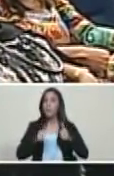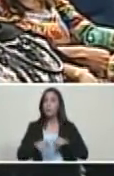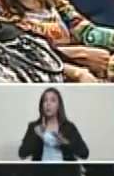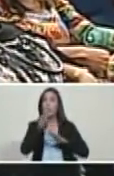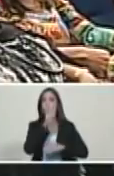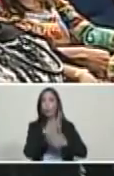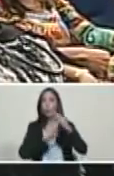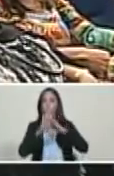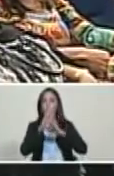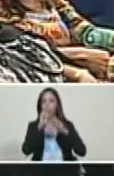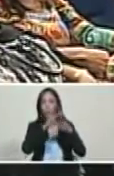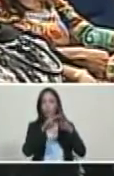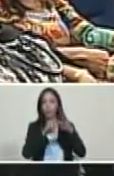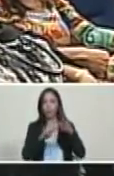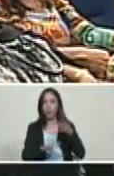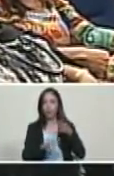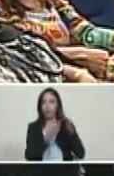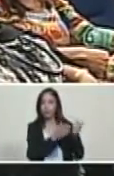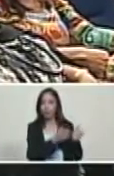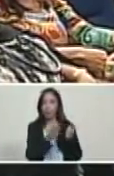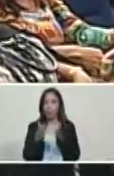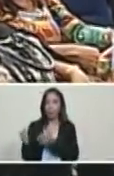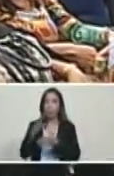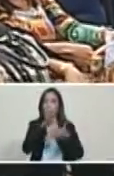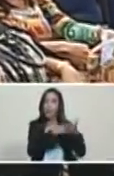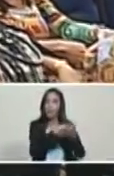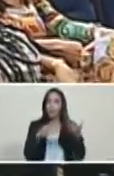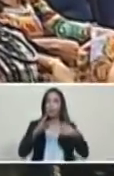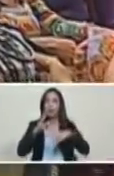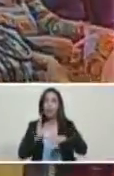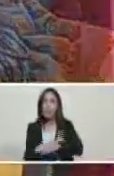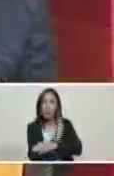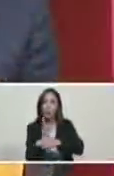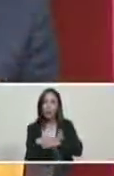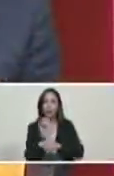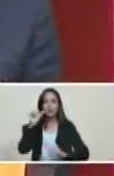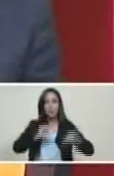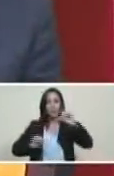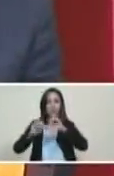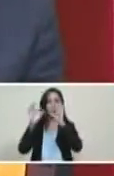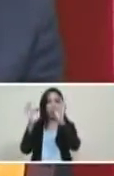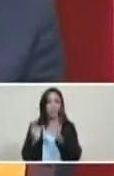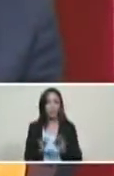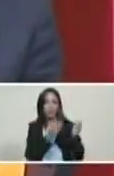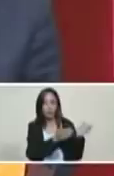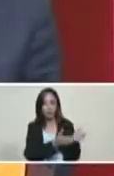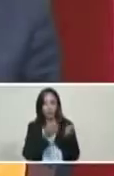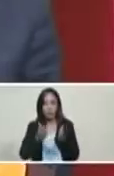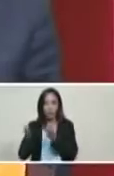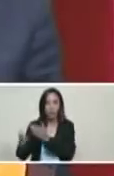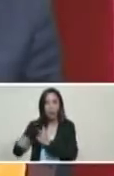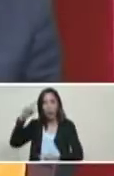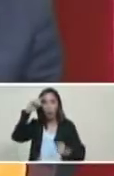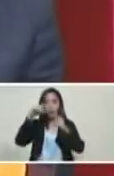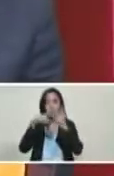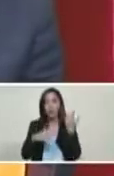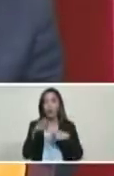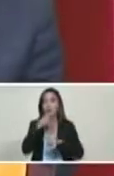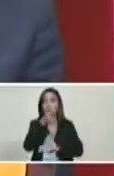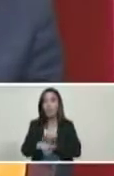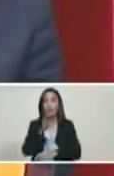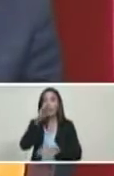de formación: matemática, biología, química y física, con la meta de formar unos 4.000